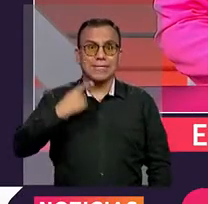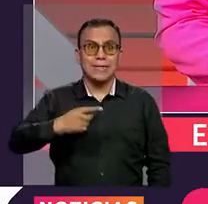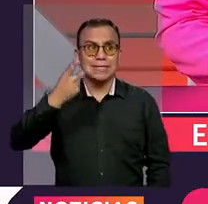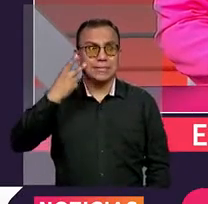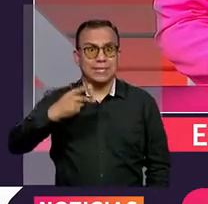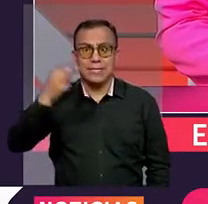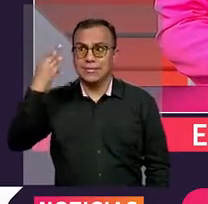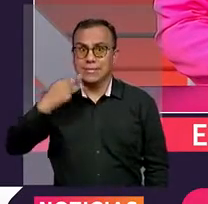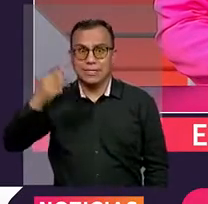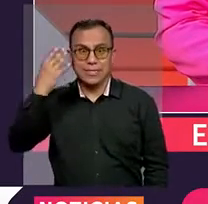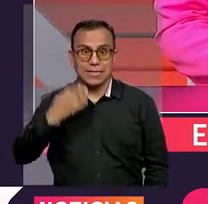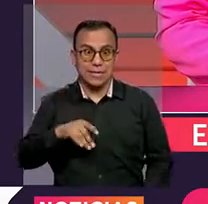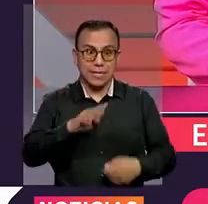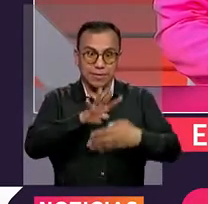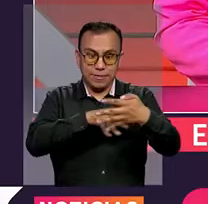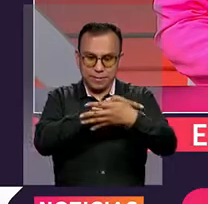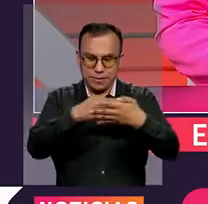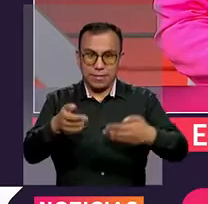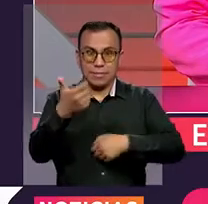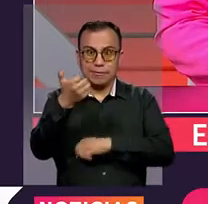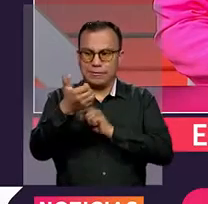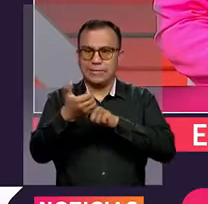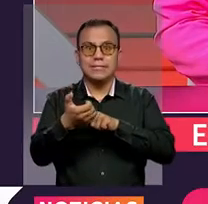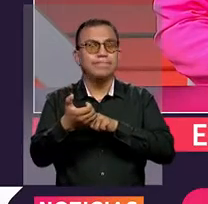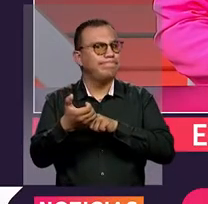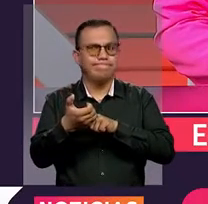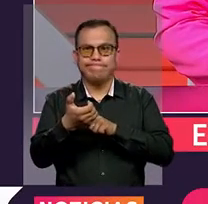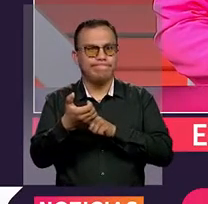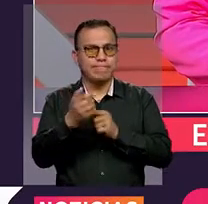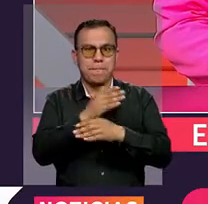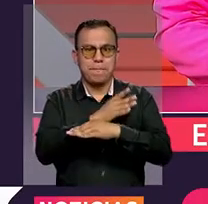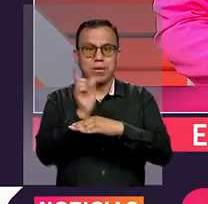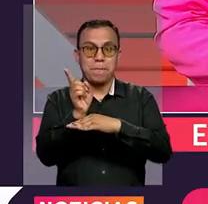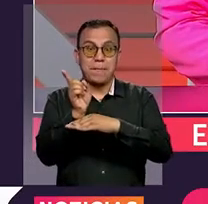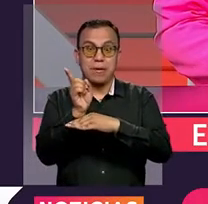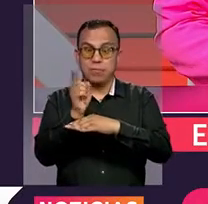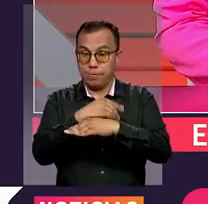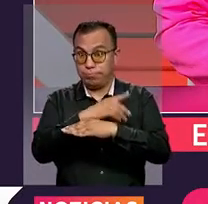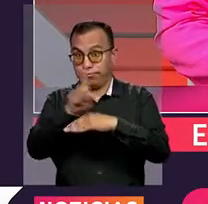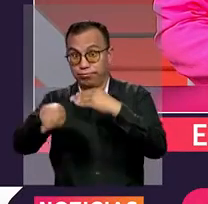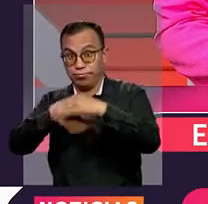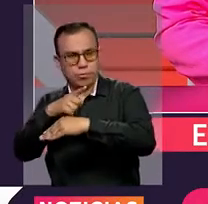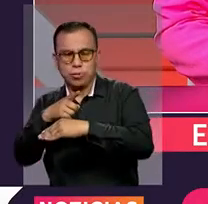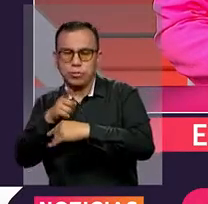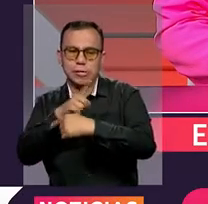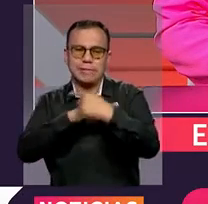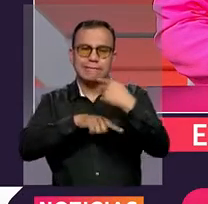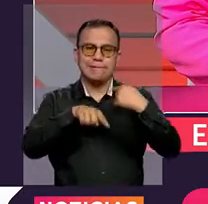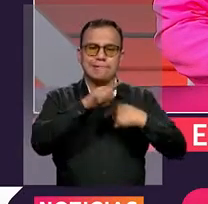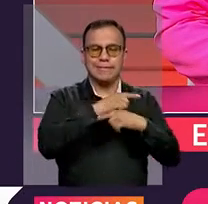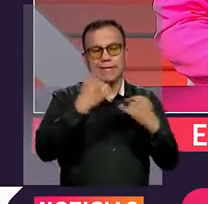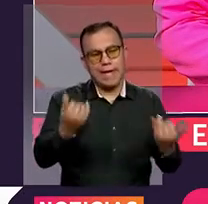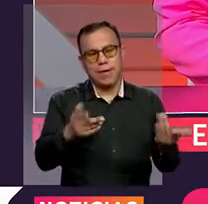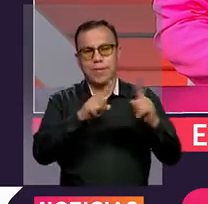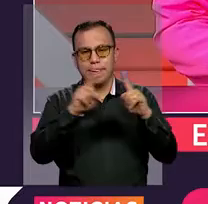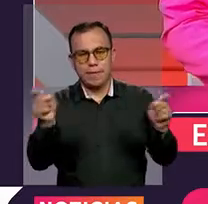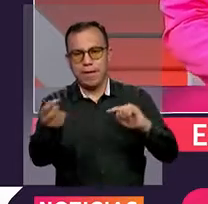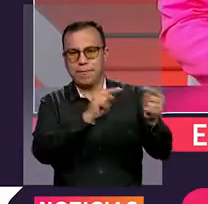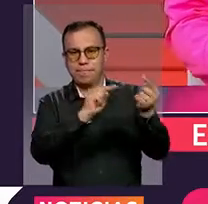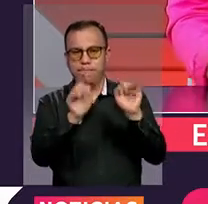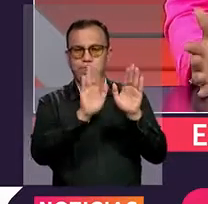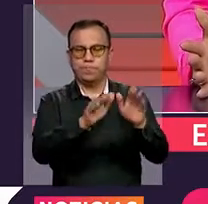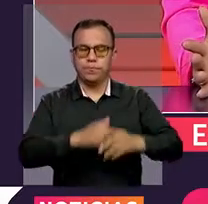pasando, tenemos el cronómetro en contra, vamos en cuenta regresiva y seguimos resolviendo acusaciones e